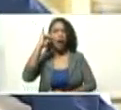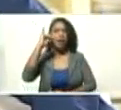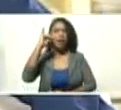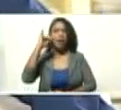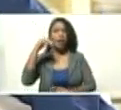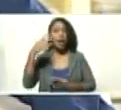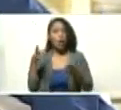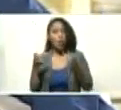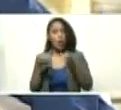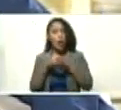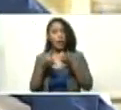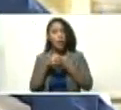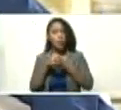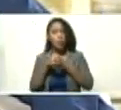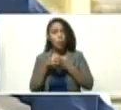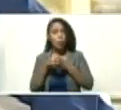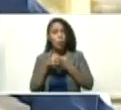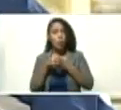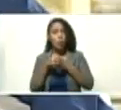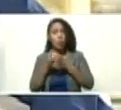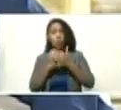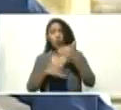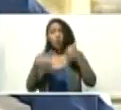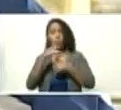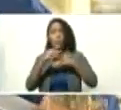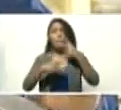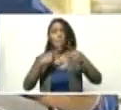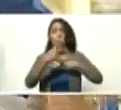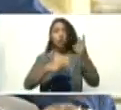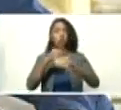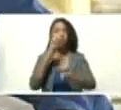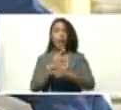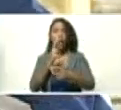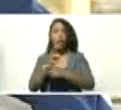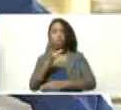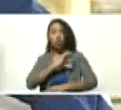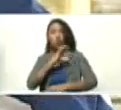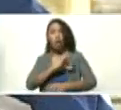un equipo, súper equipo de producción de redes.